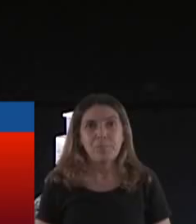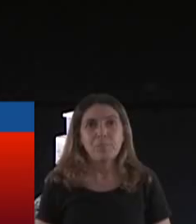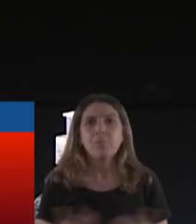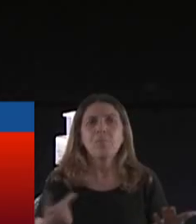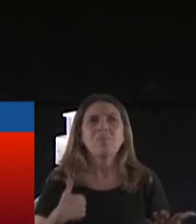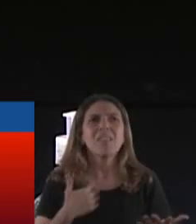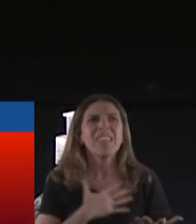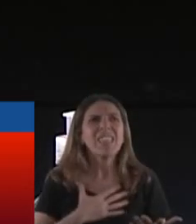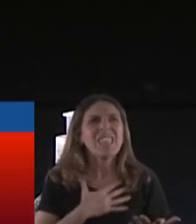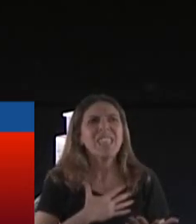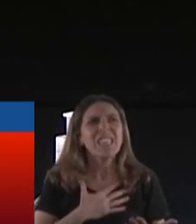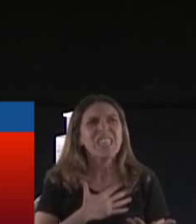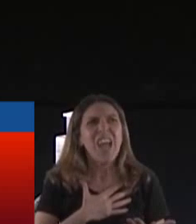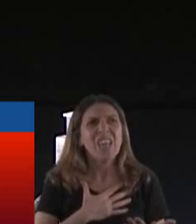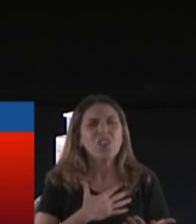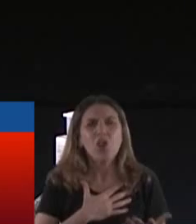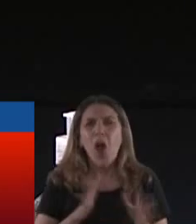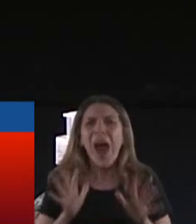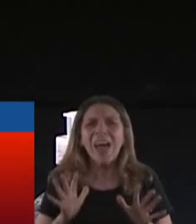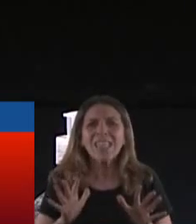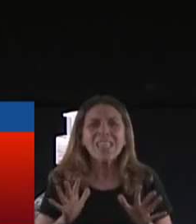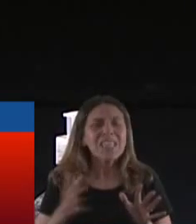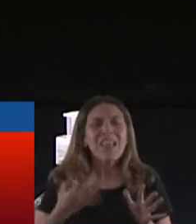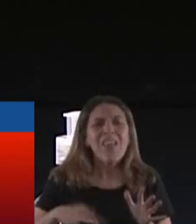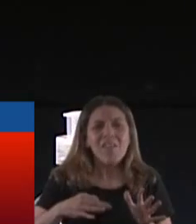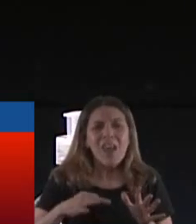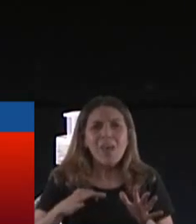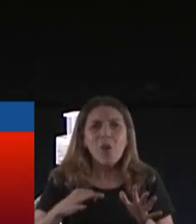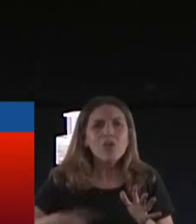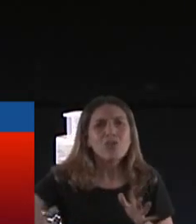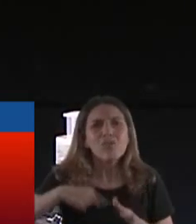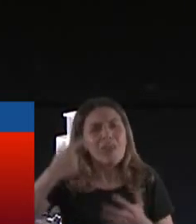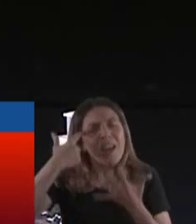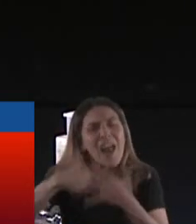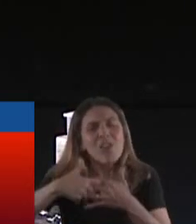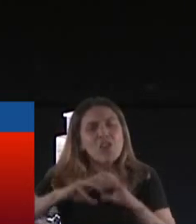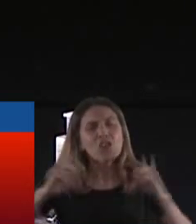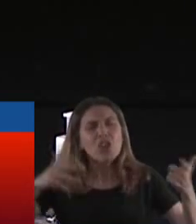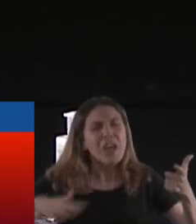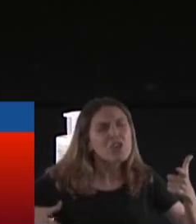que yo siento que estos son momentos para que reflexionemos como en conjunto, como sociedad.